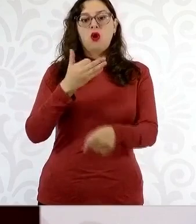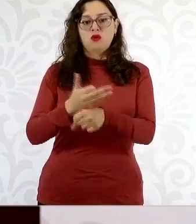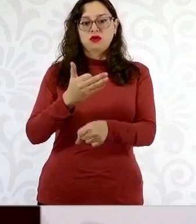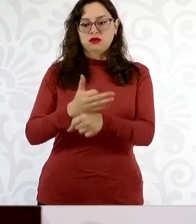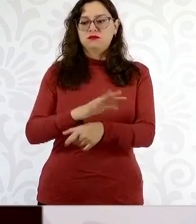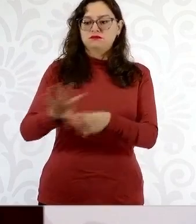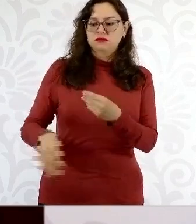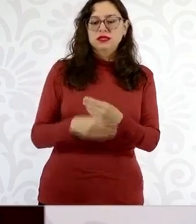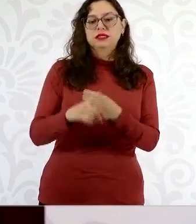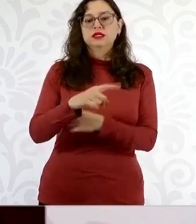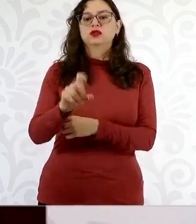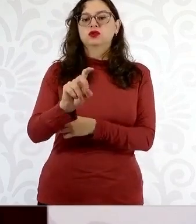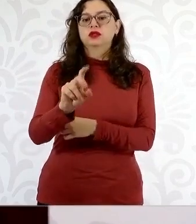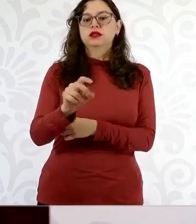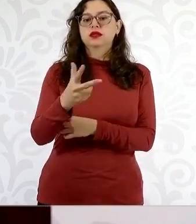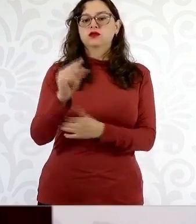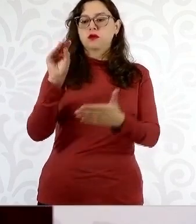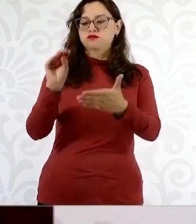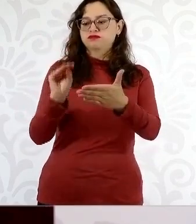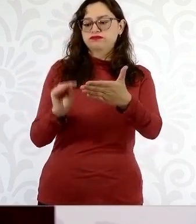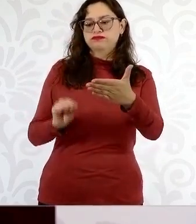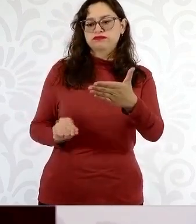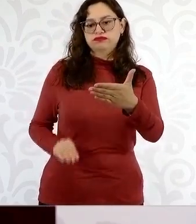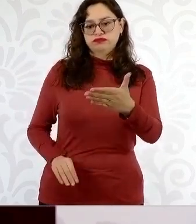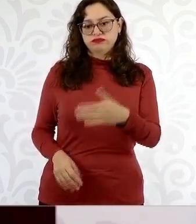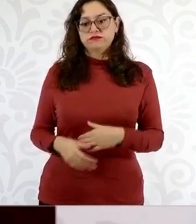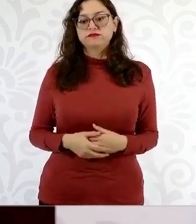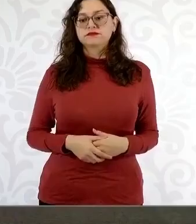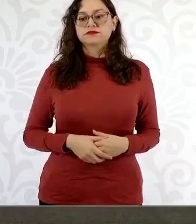138 fracciones arancelarias que se incluyen en este arancel.